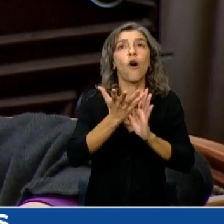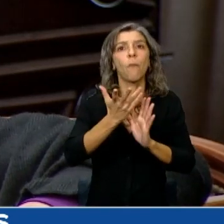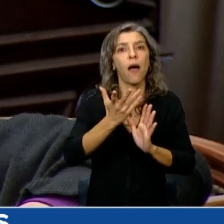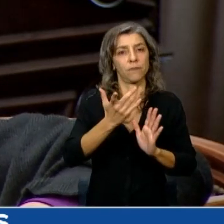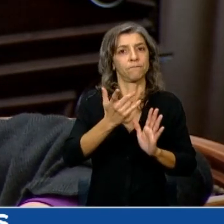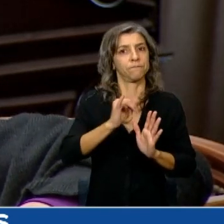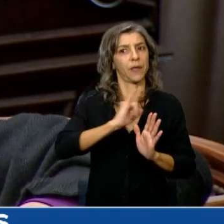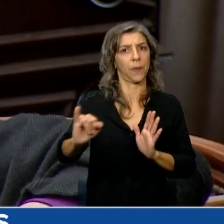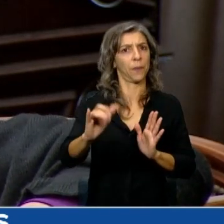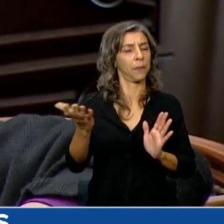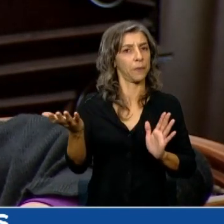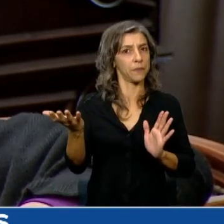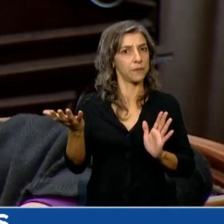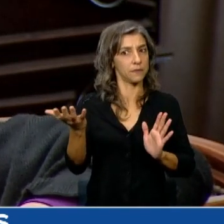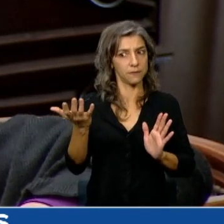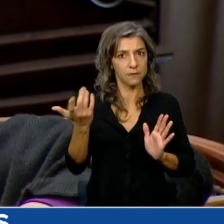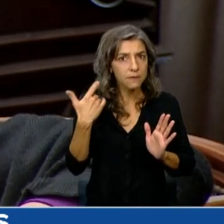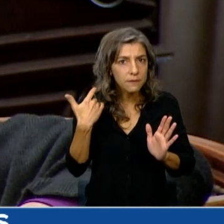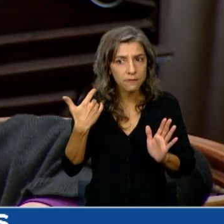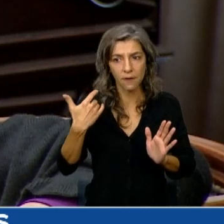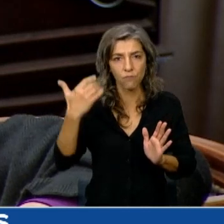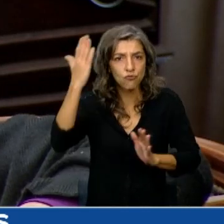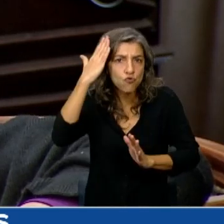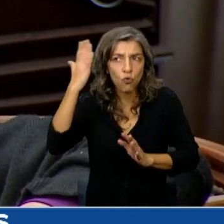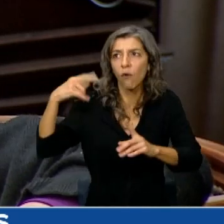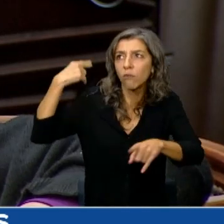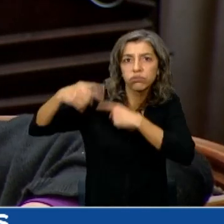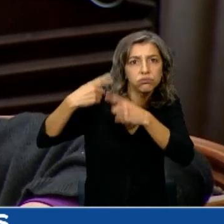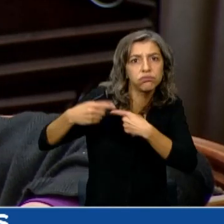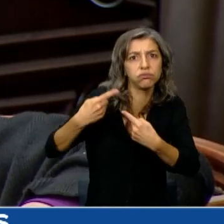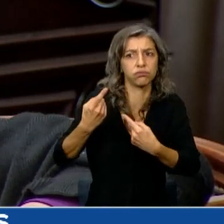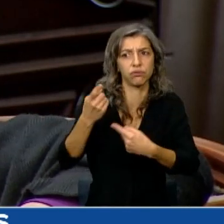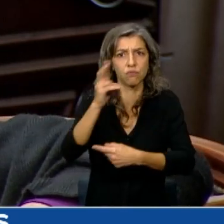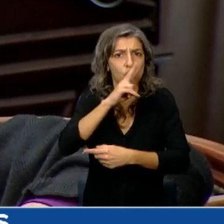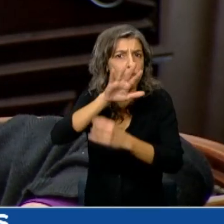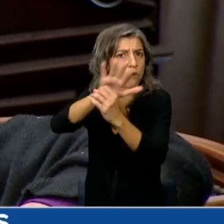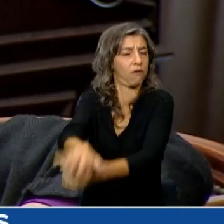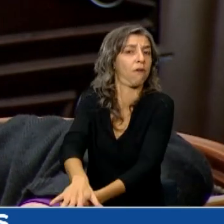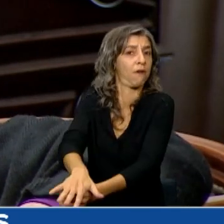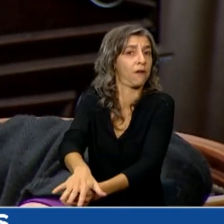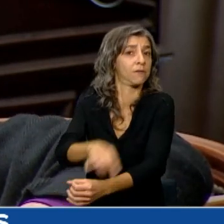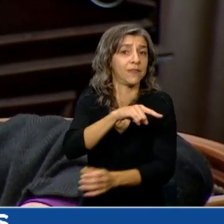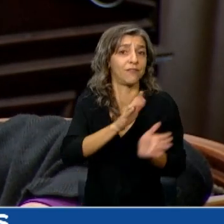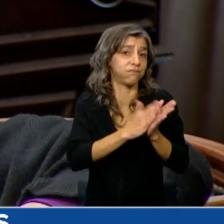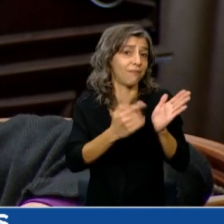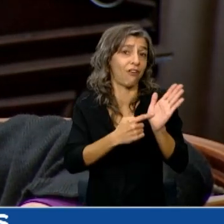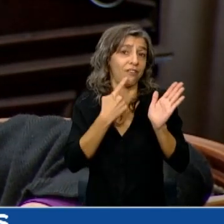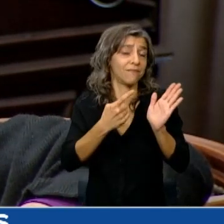la vulnerabilización cultural de las mujeres. No somos vulnerables,